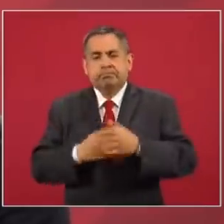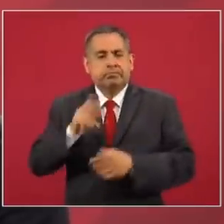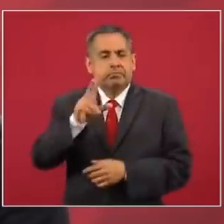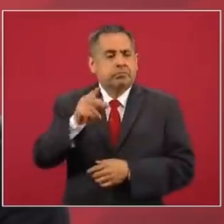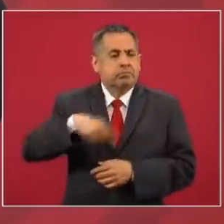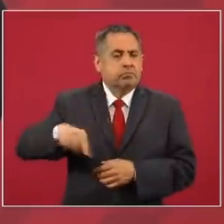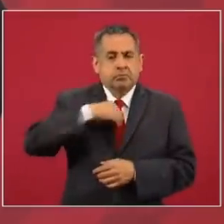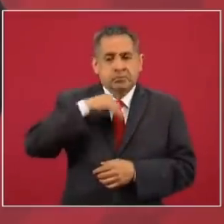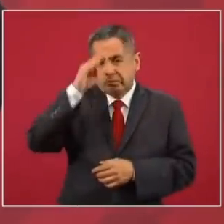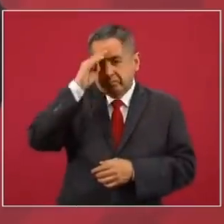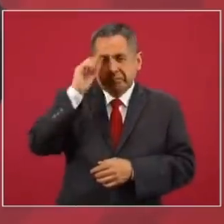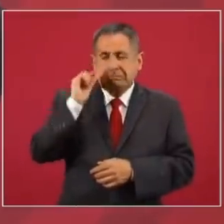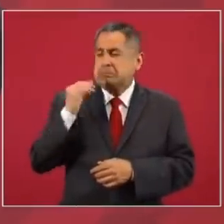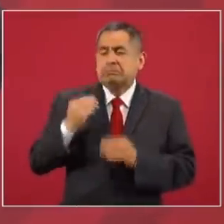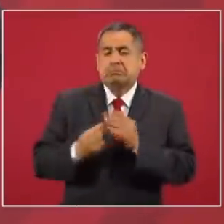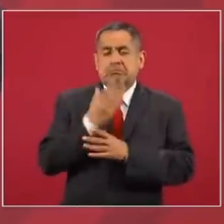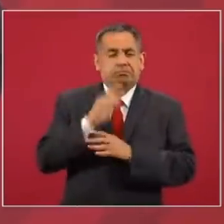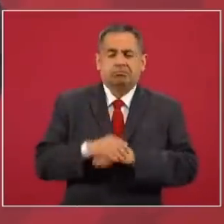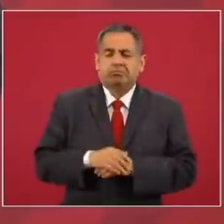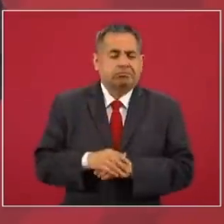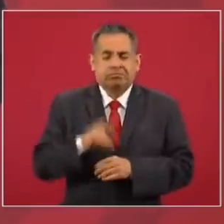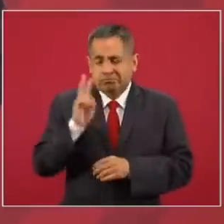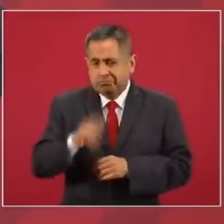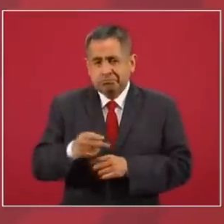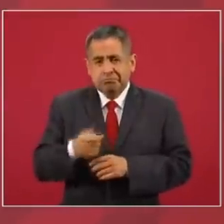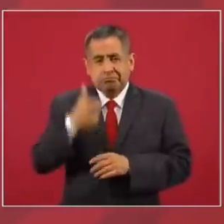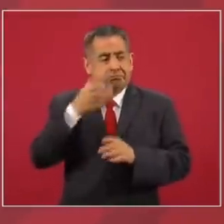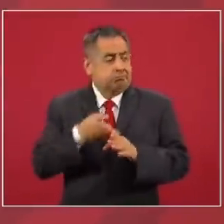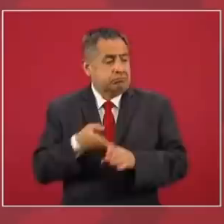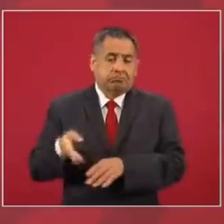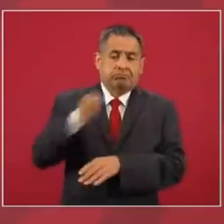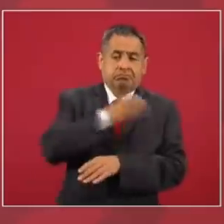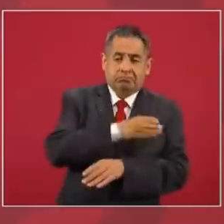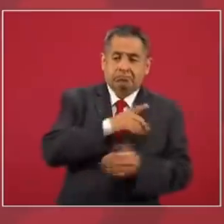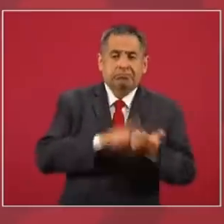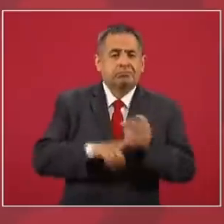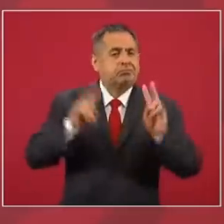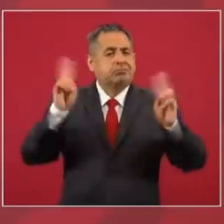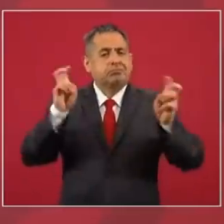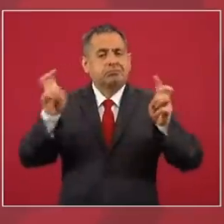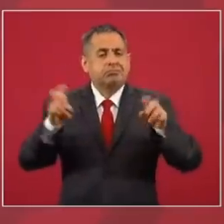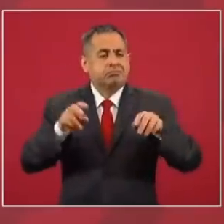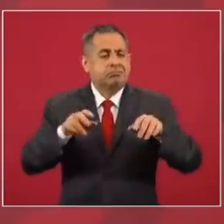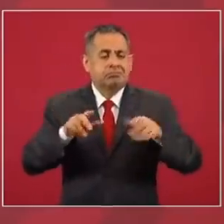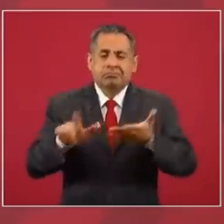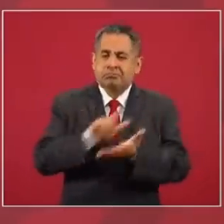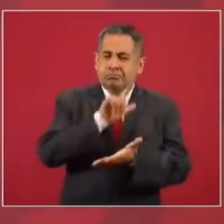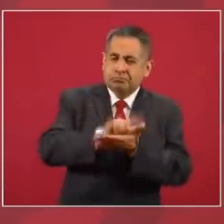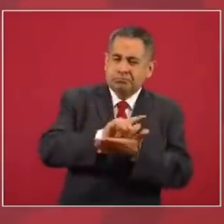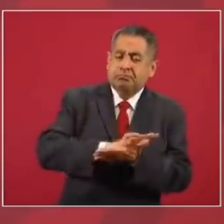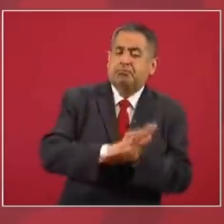algo nuevo. Esto surge a partir de la llamada reforma laboral,